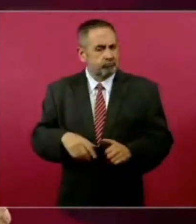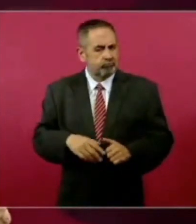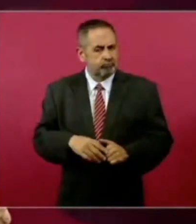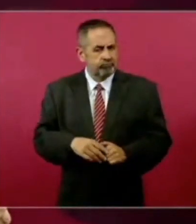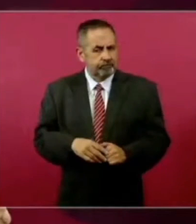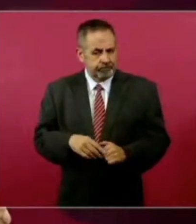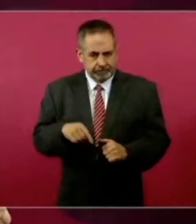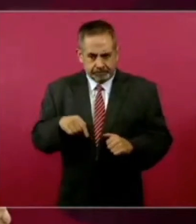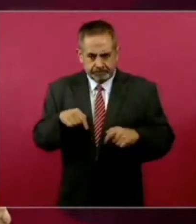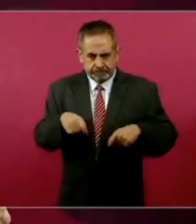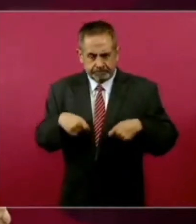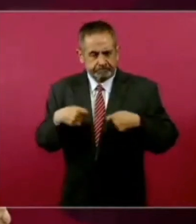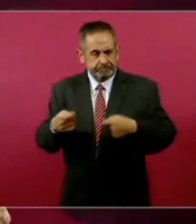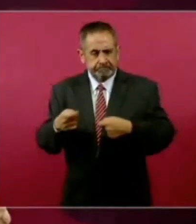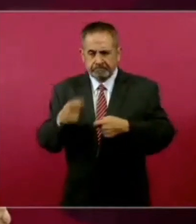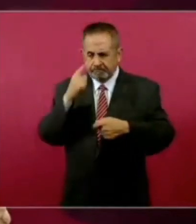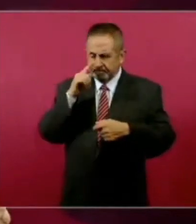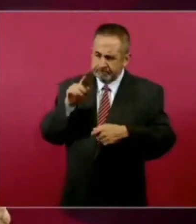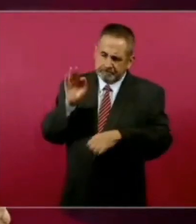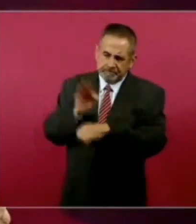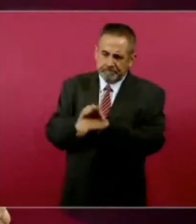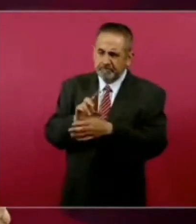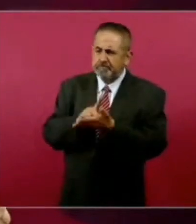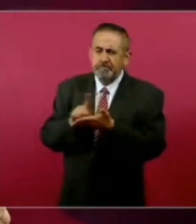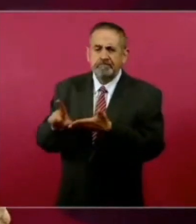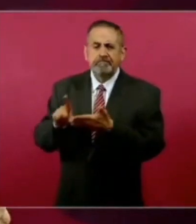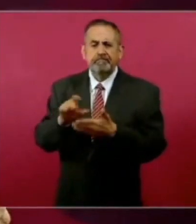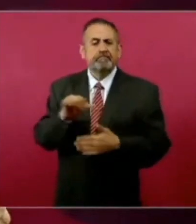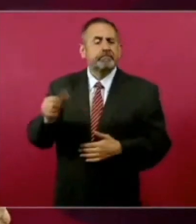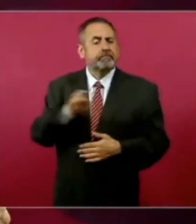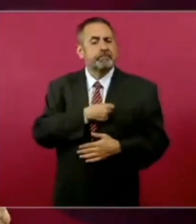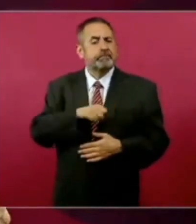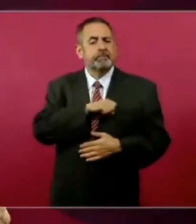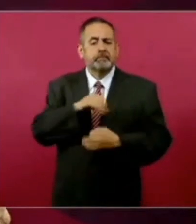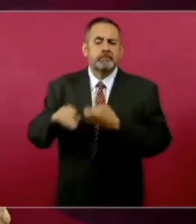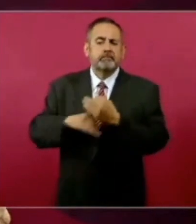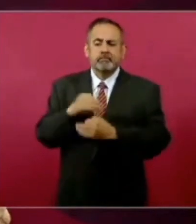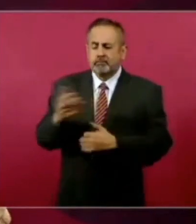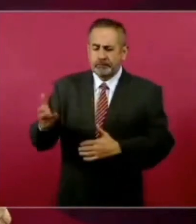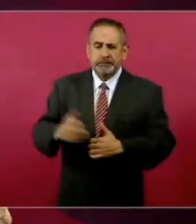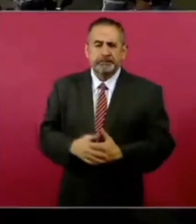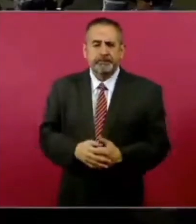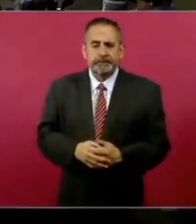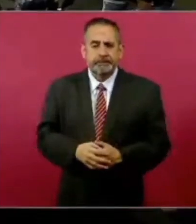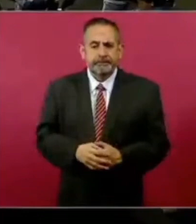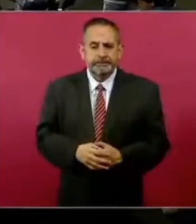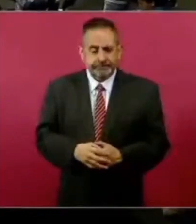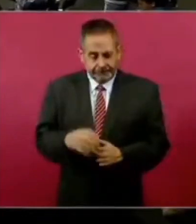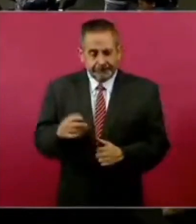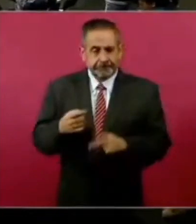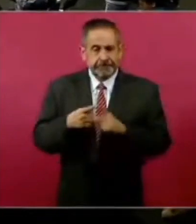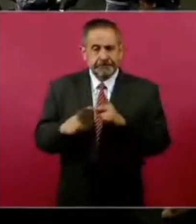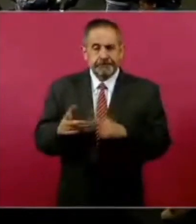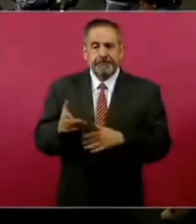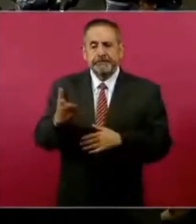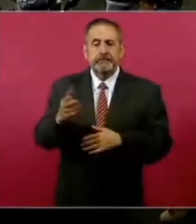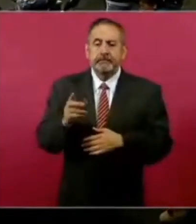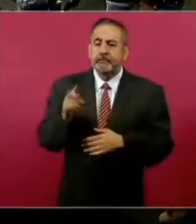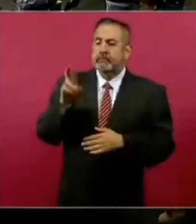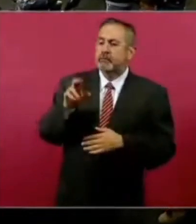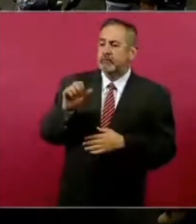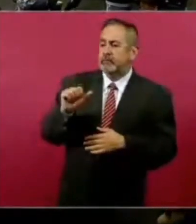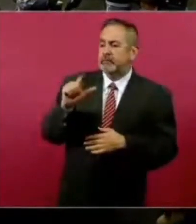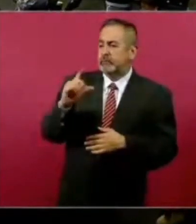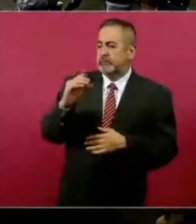va a garantizar el derecho a la salud a todas y a todos Bueno pues vamos a iniciar con el doctor